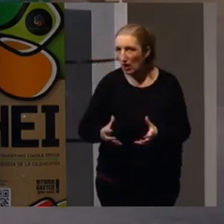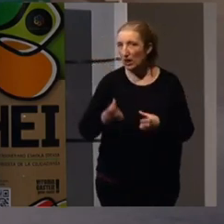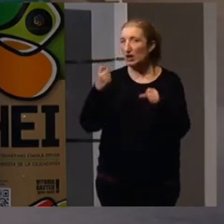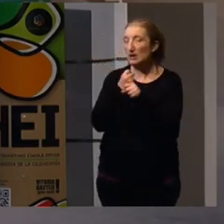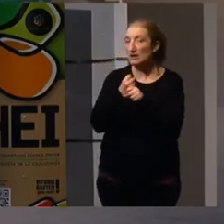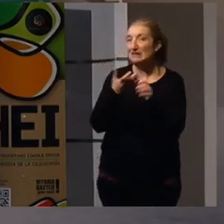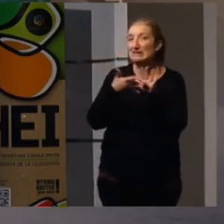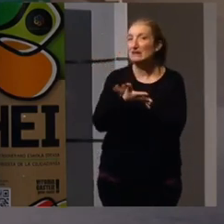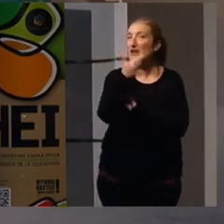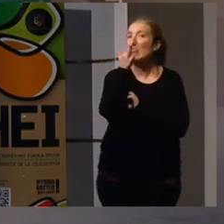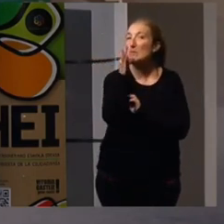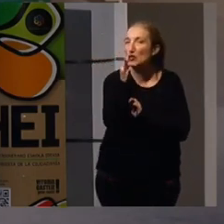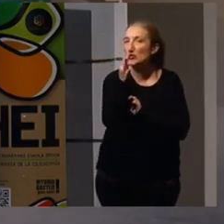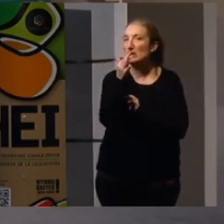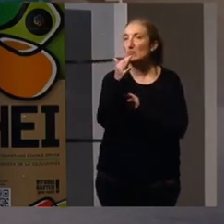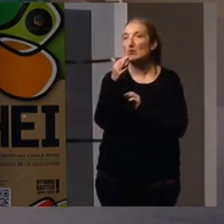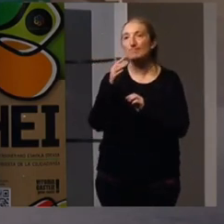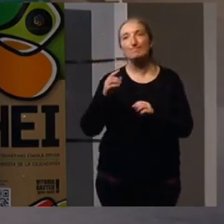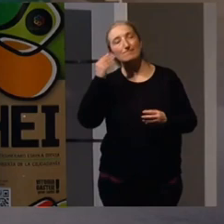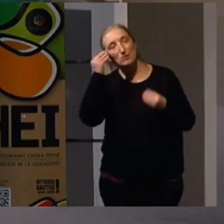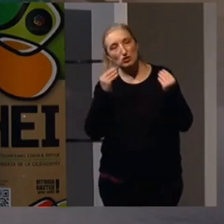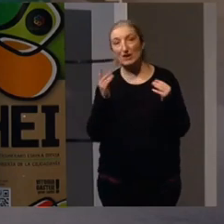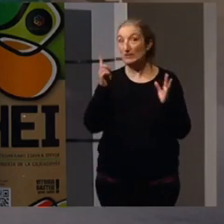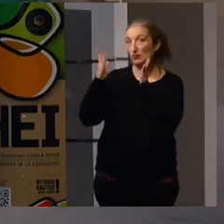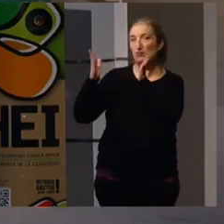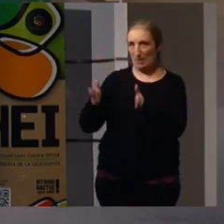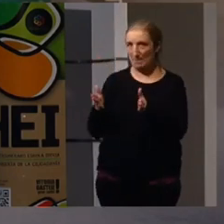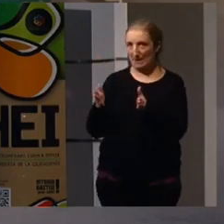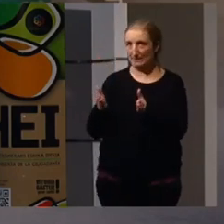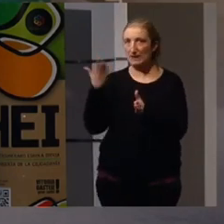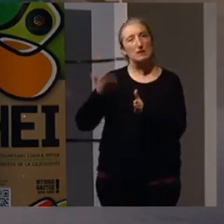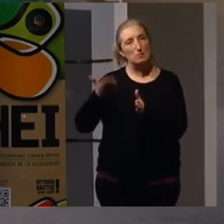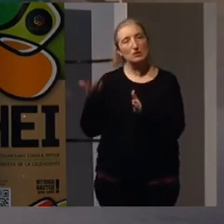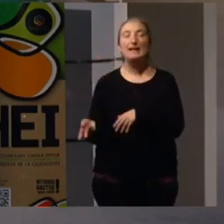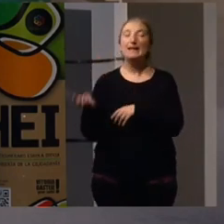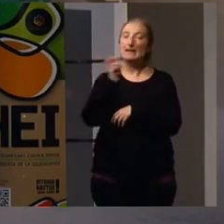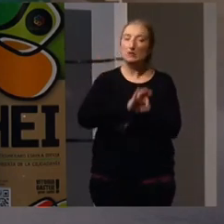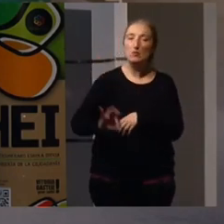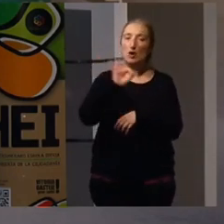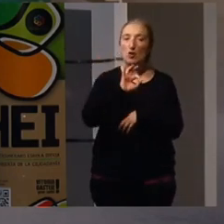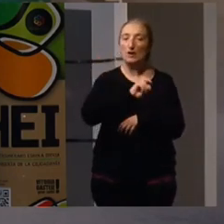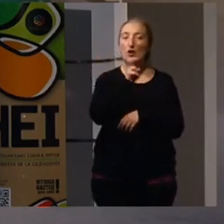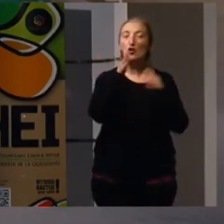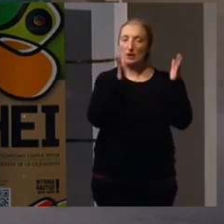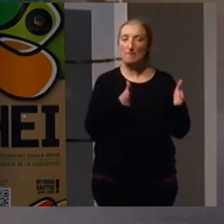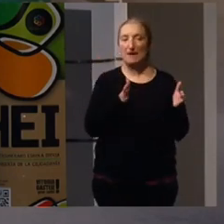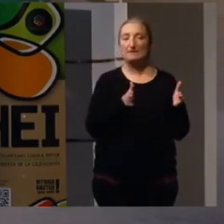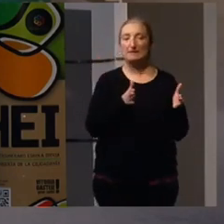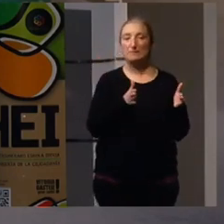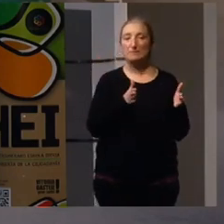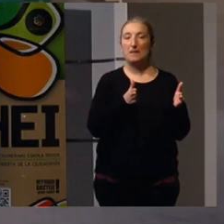no por eso son buenas o no por eso son deseables, ¿vale? Eso es, yo creo que eso es una parte que es importante. Y luego hay otra parte y